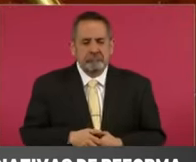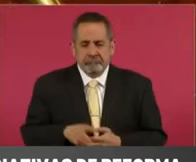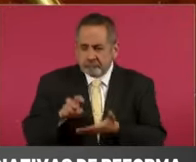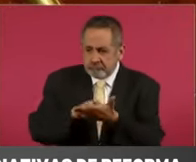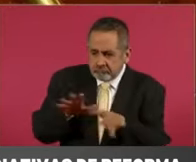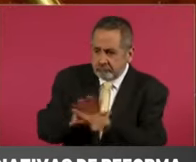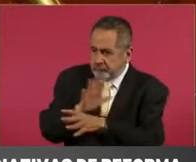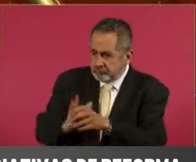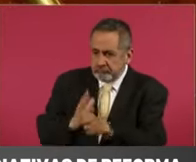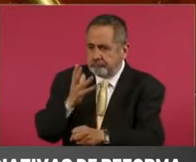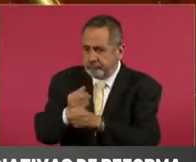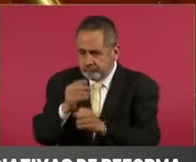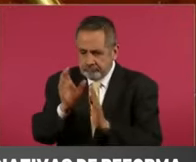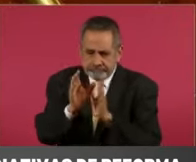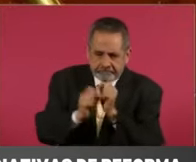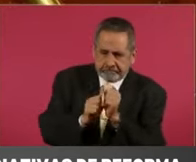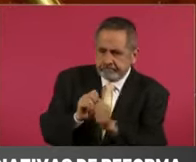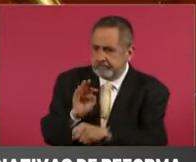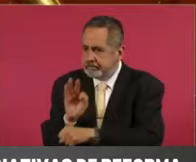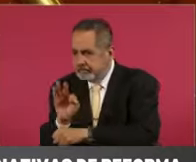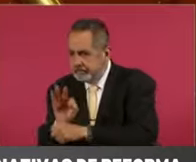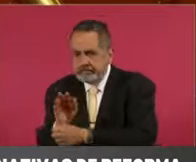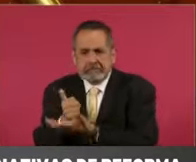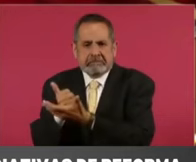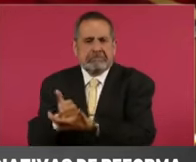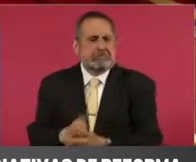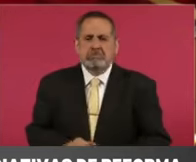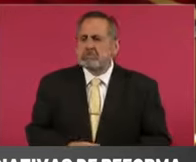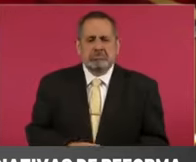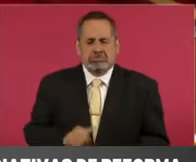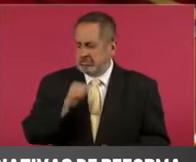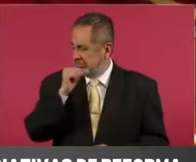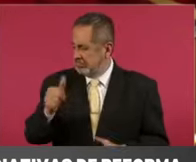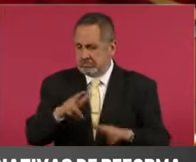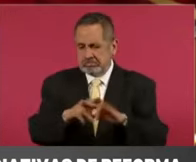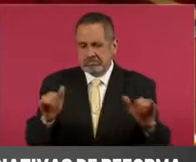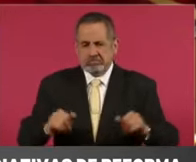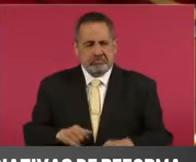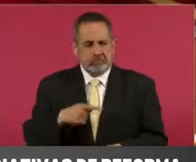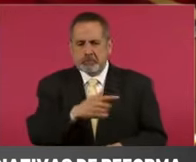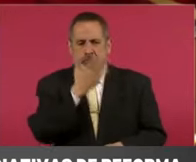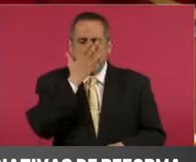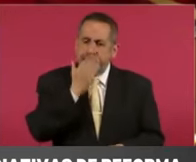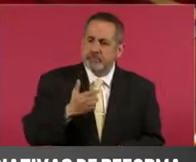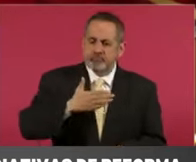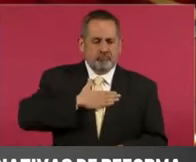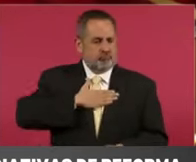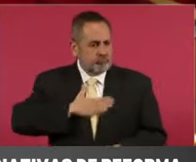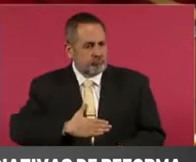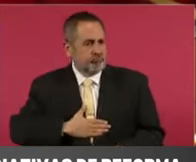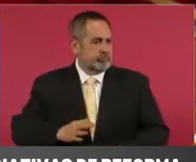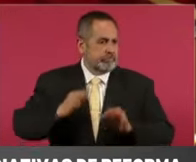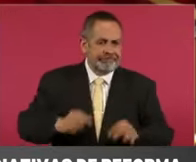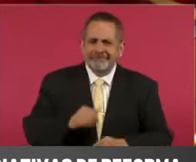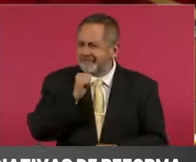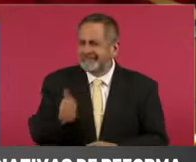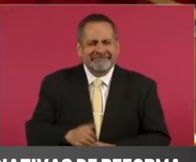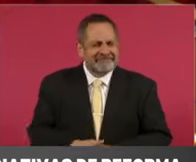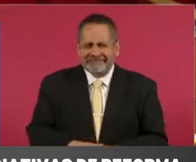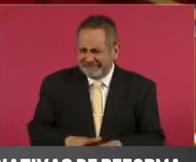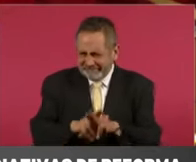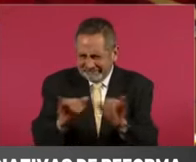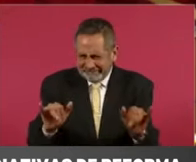los artículos de la Constitución para procurar la justicia. No hay